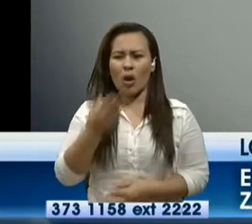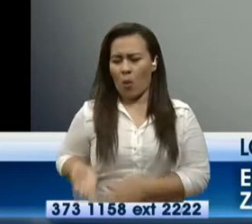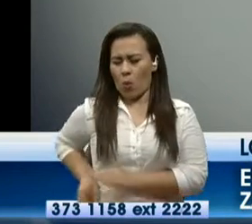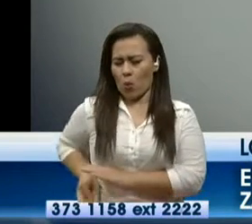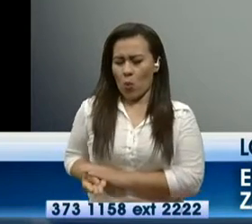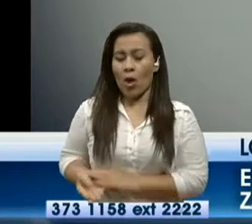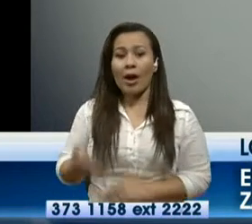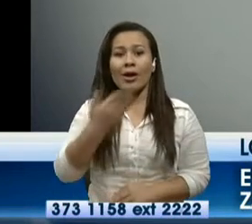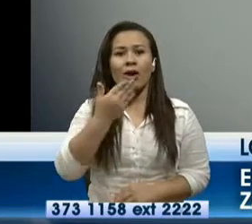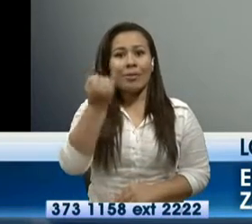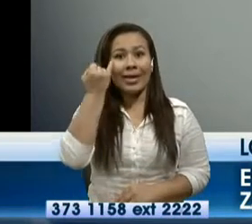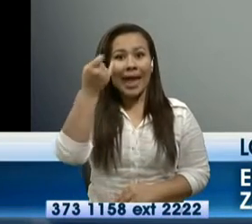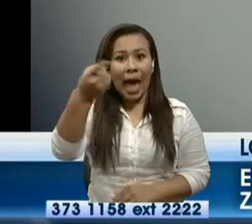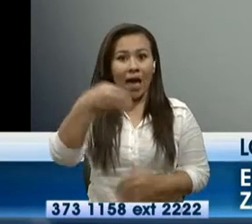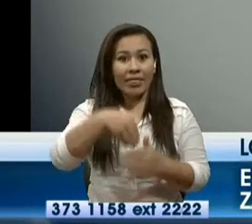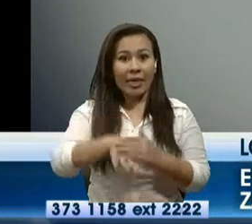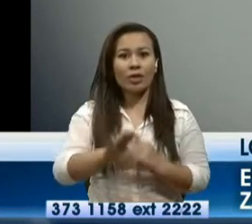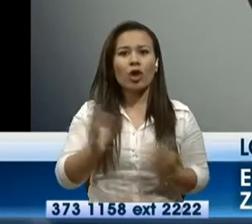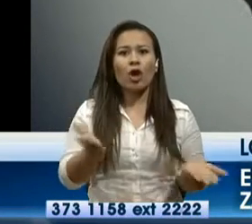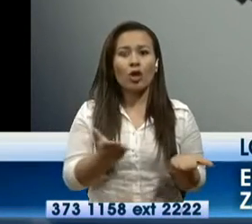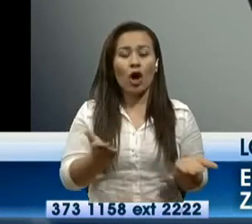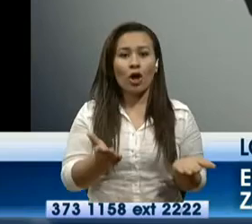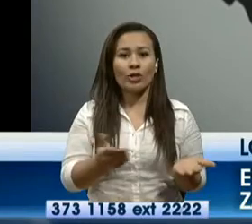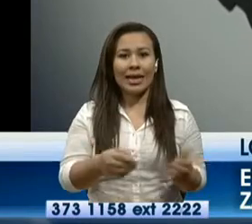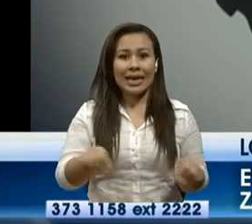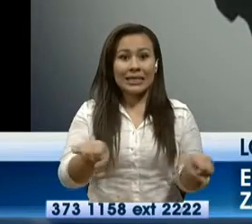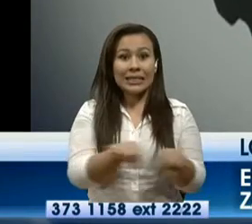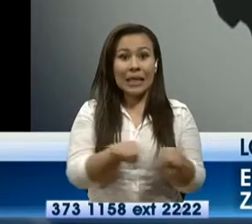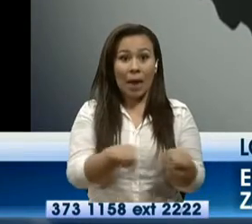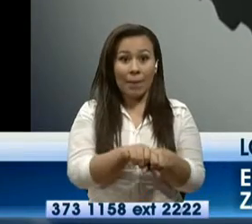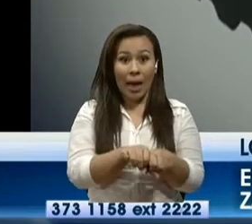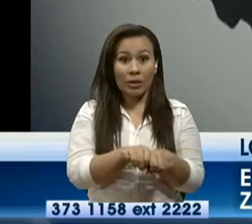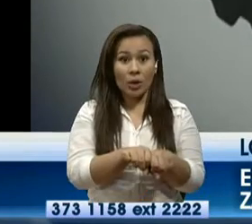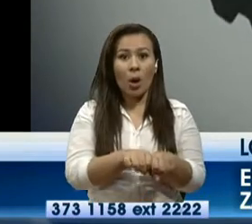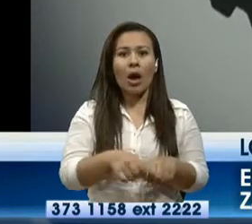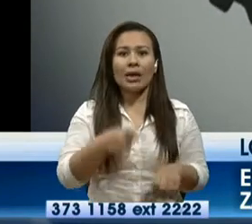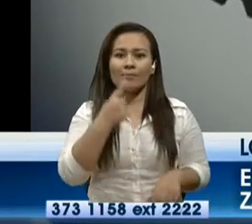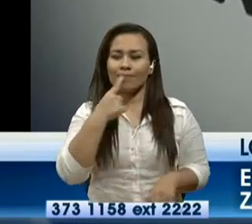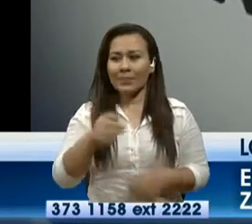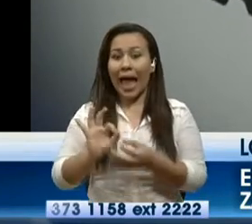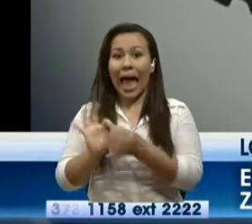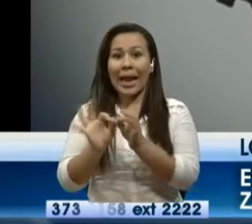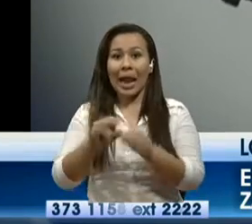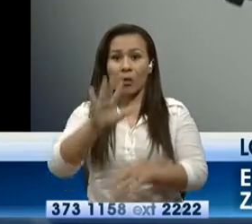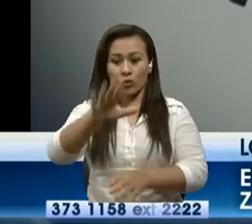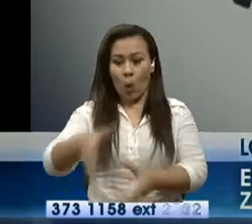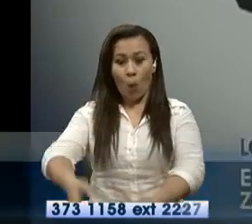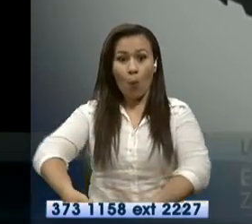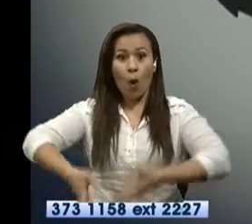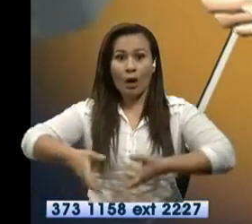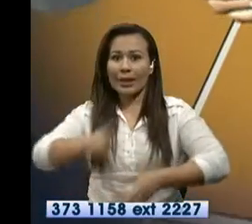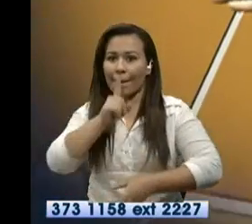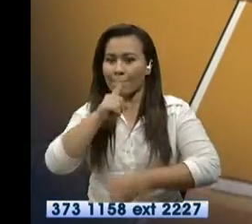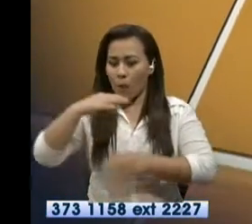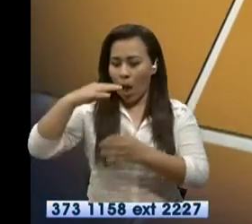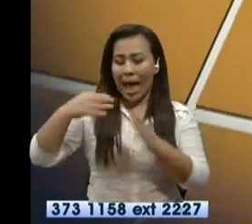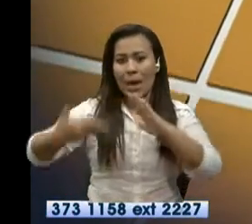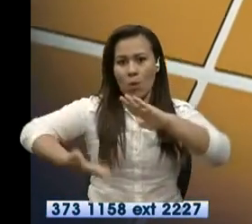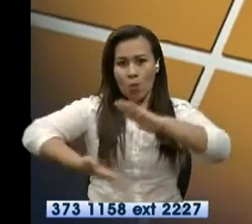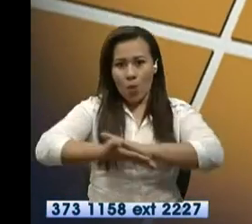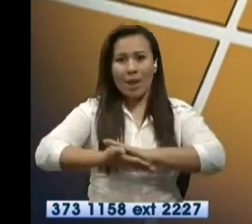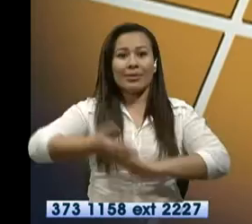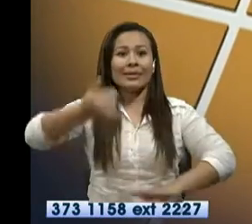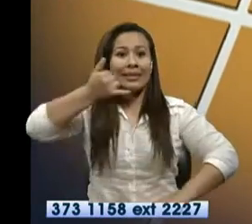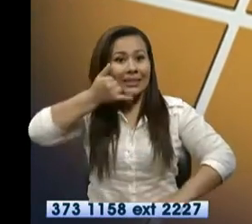ingresar lo mencionado, iban primero hasta una zapatería, la cual modificaba sus botas, y dentro de ellas ocultaban los celulares,